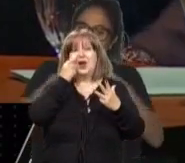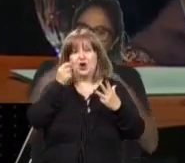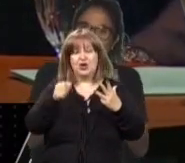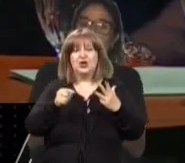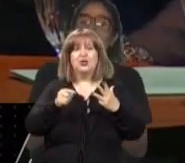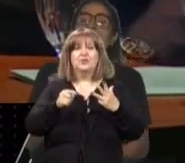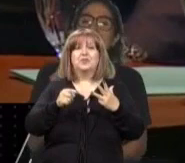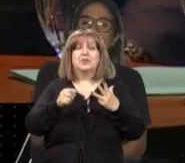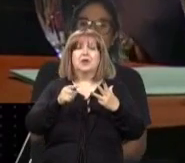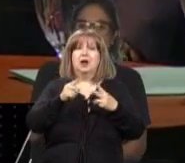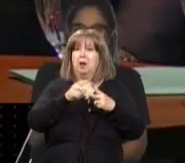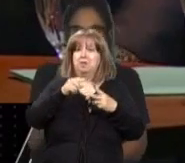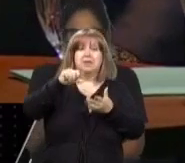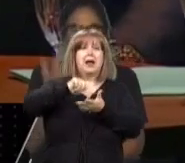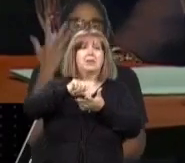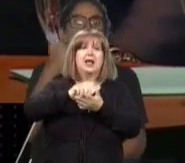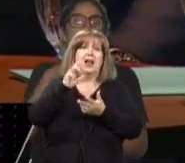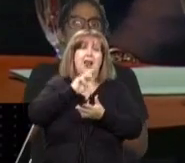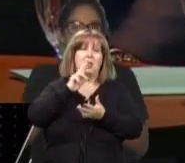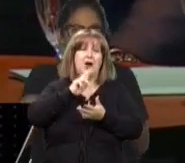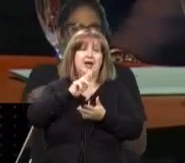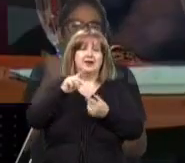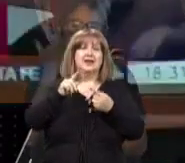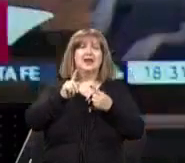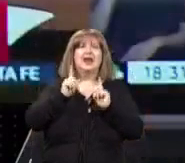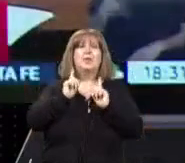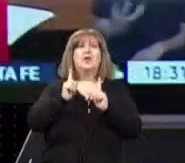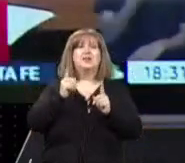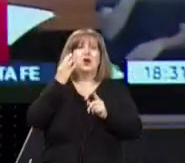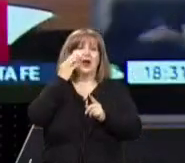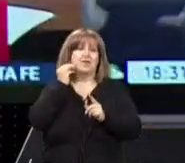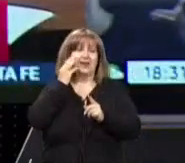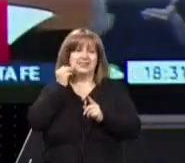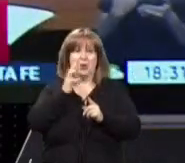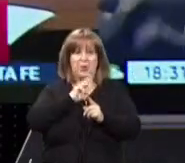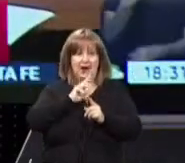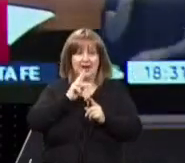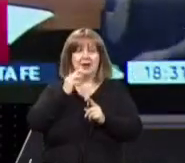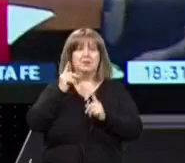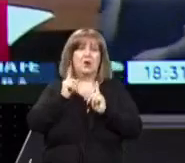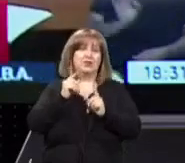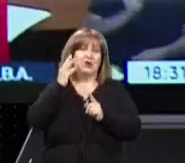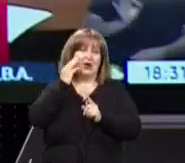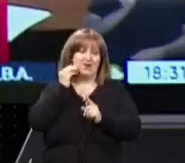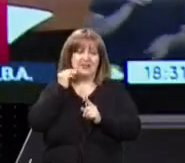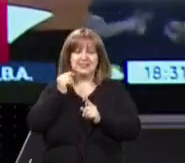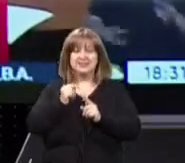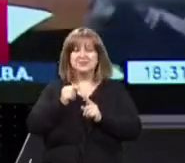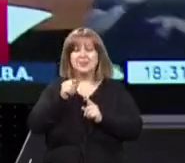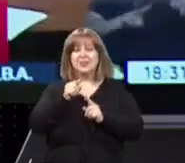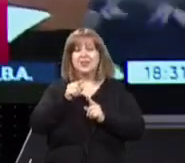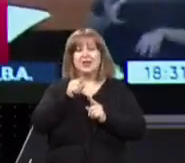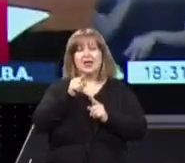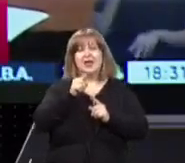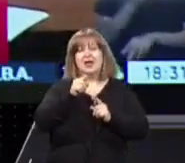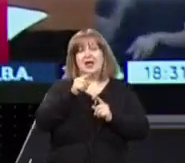Capital y un San Carlino. Ella era profesora de francés. Él trabajaba en una empresa